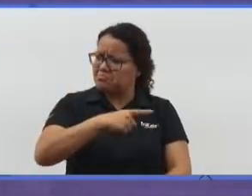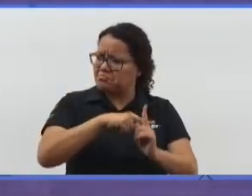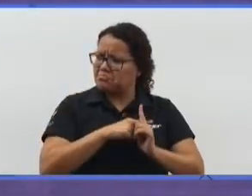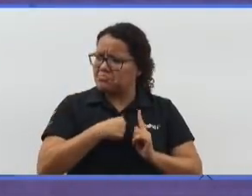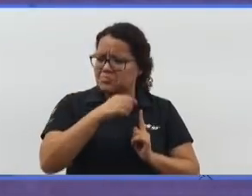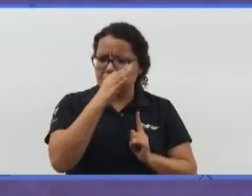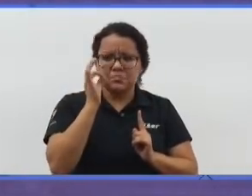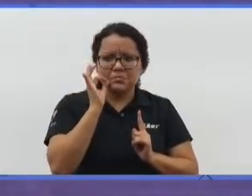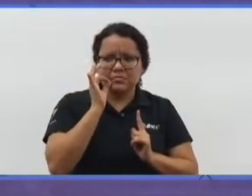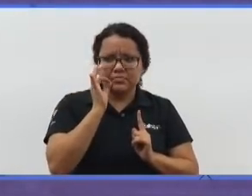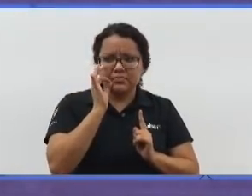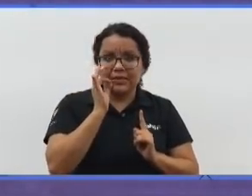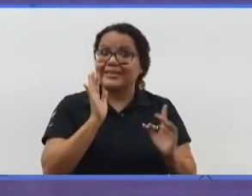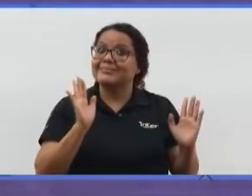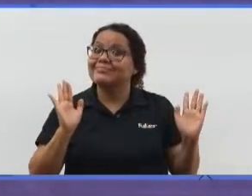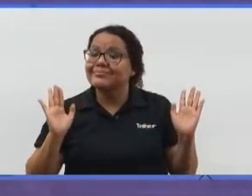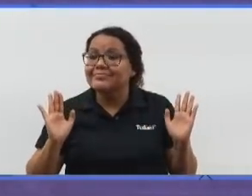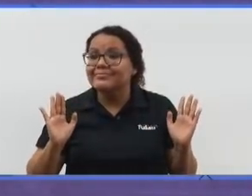nada